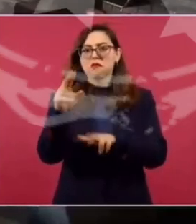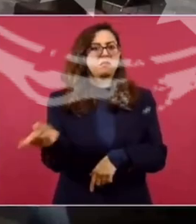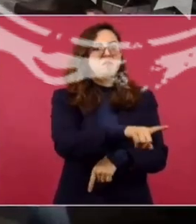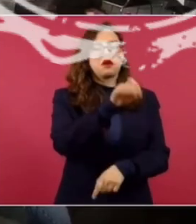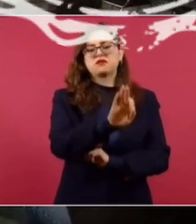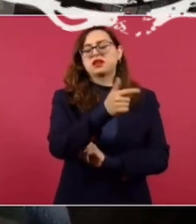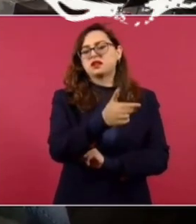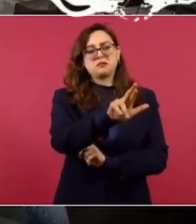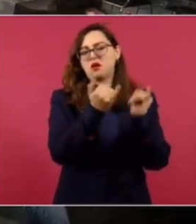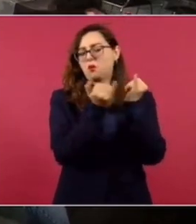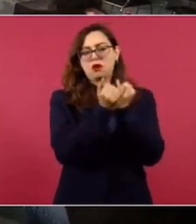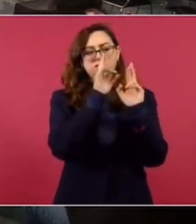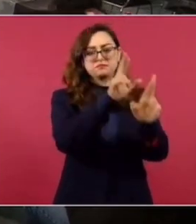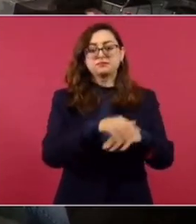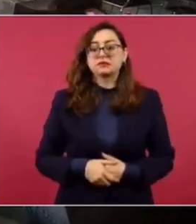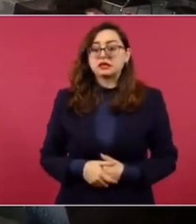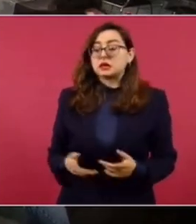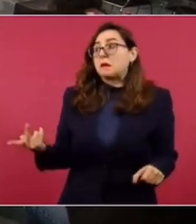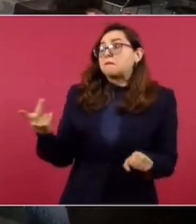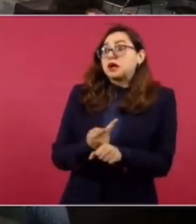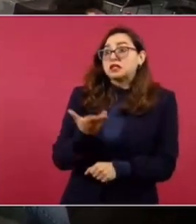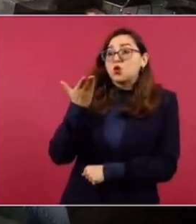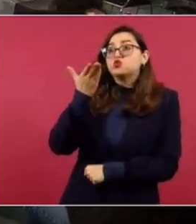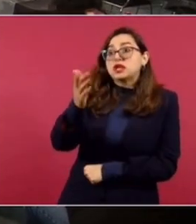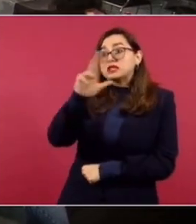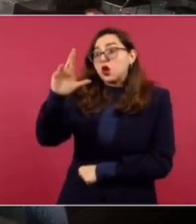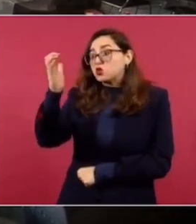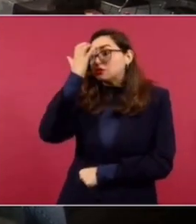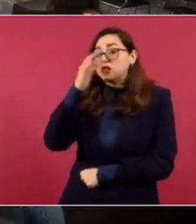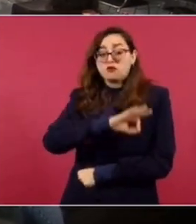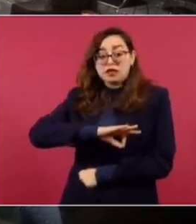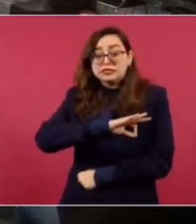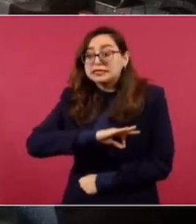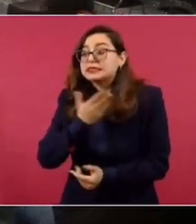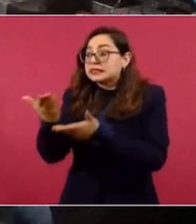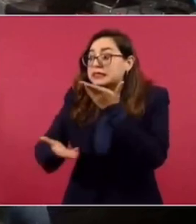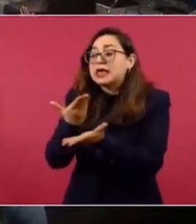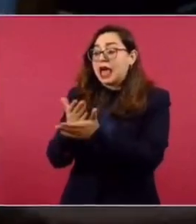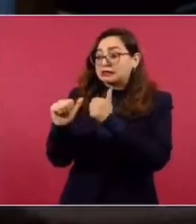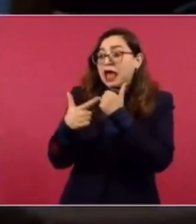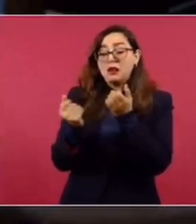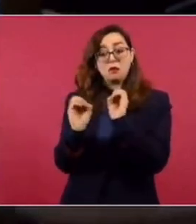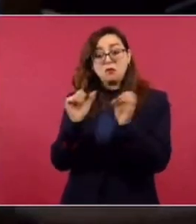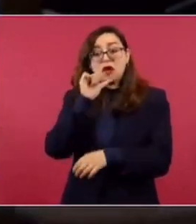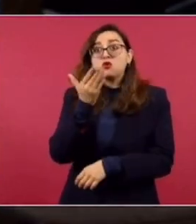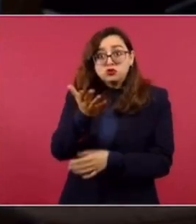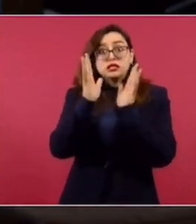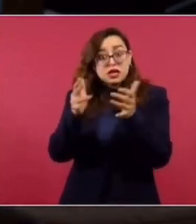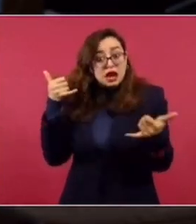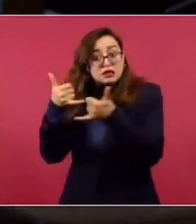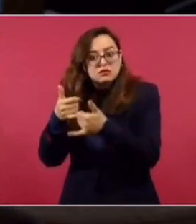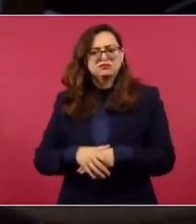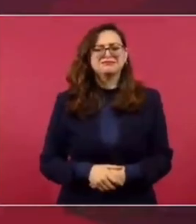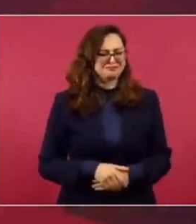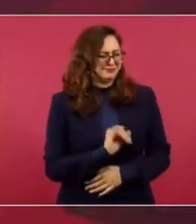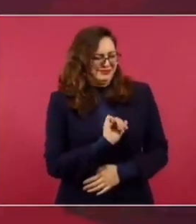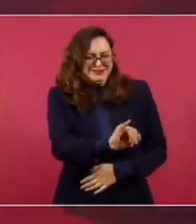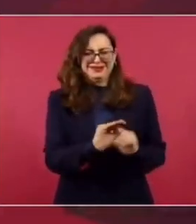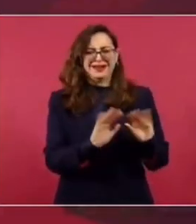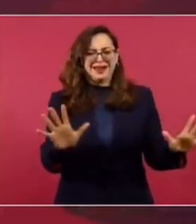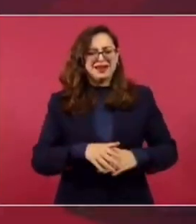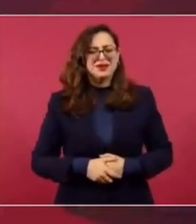También se destacaba, que pues no se había dado esta, tal vez una felicitación, reconocimiento a la ministra desde ayer. Es a ver, bueno, si se comunicó con ella para ya hacer esta reconocimiento. Sí, sí, ella